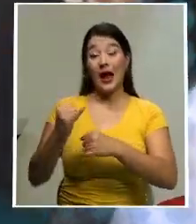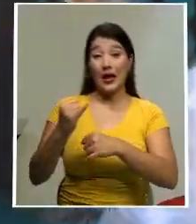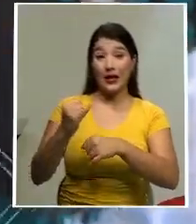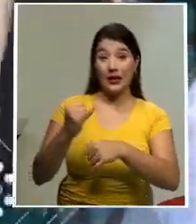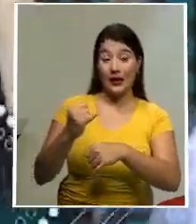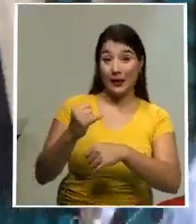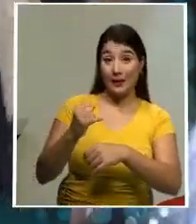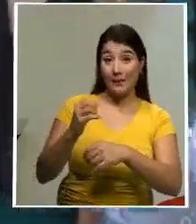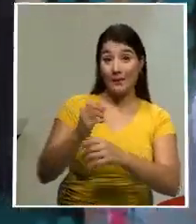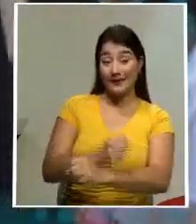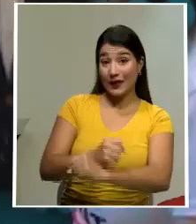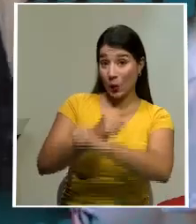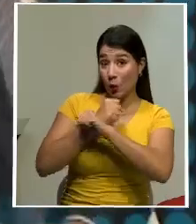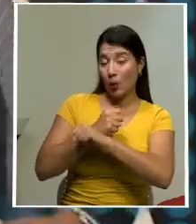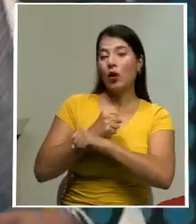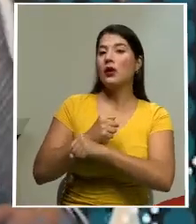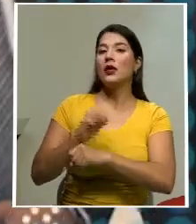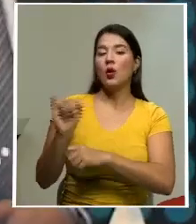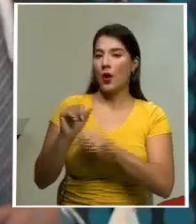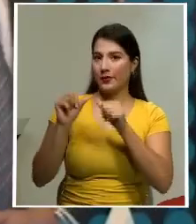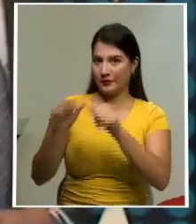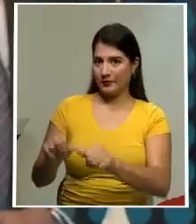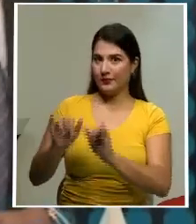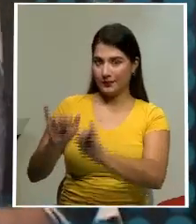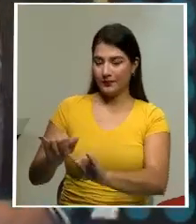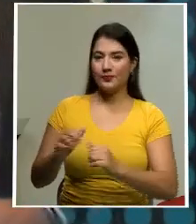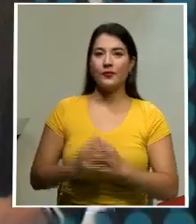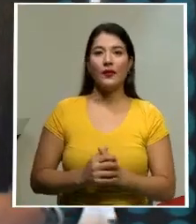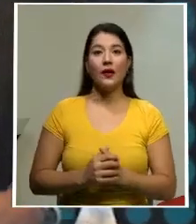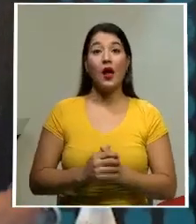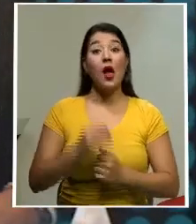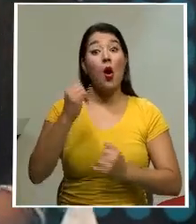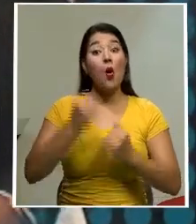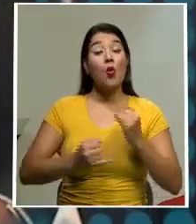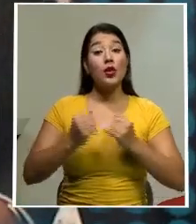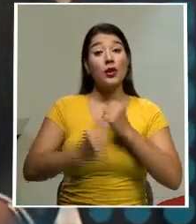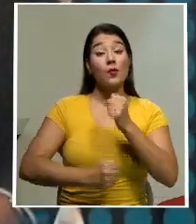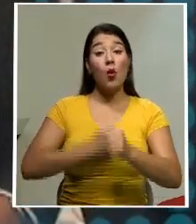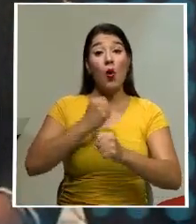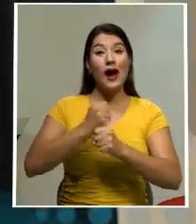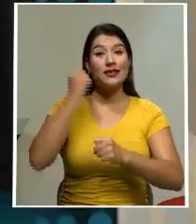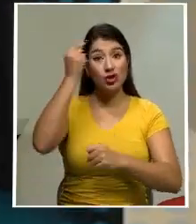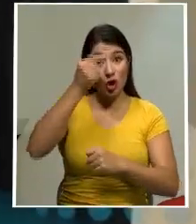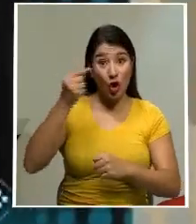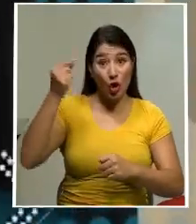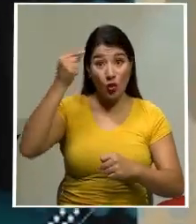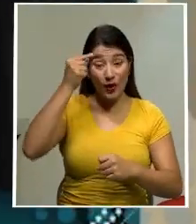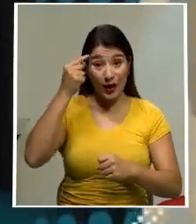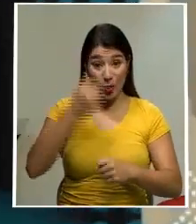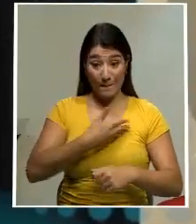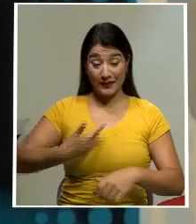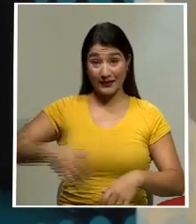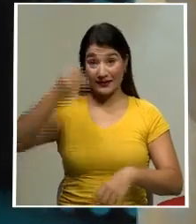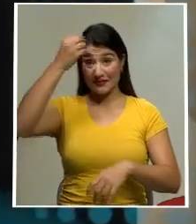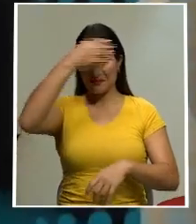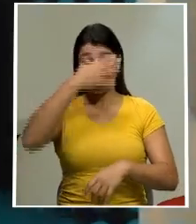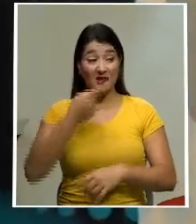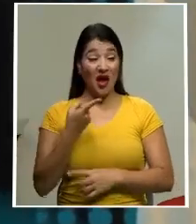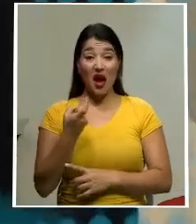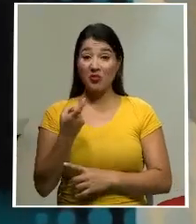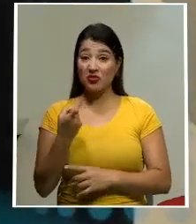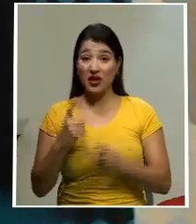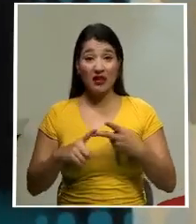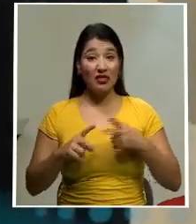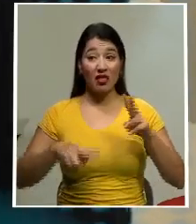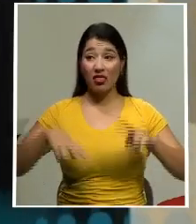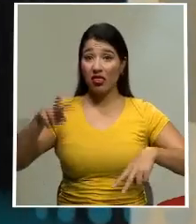Un informe de la Universidad Nacional señala el último año de gobierno de Carlos Alvarado como ausente en la política exterior, inestable y con